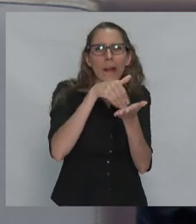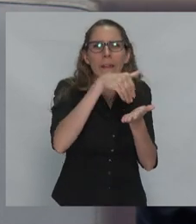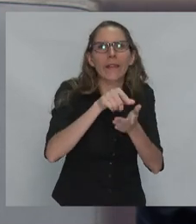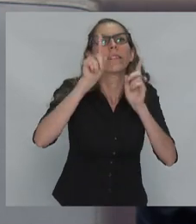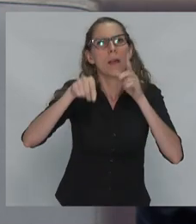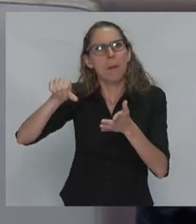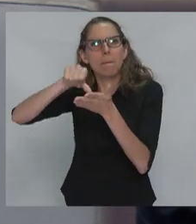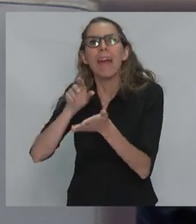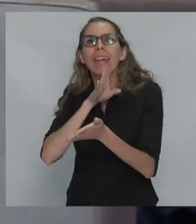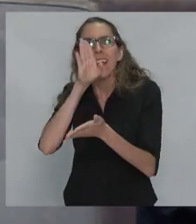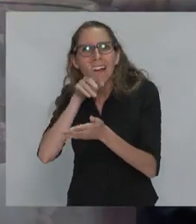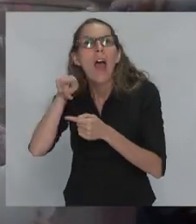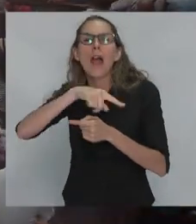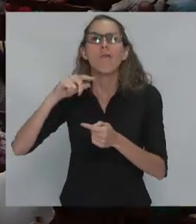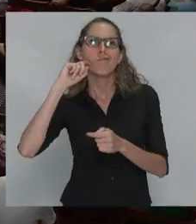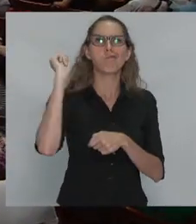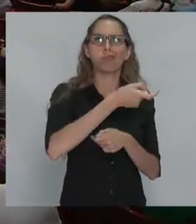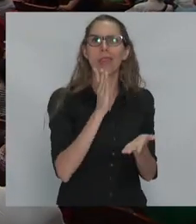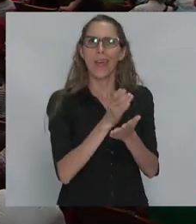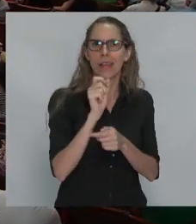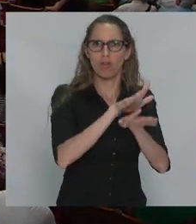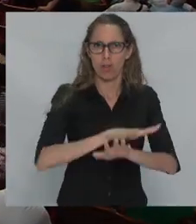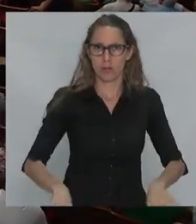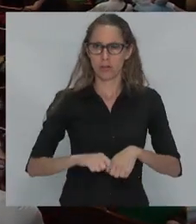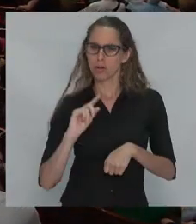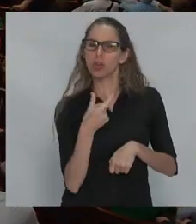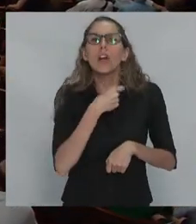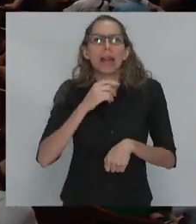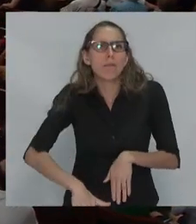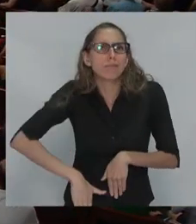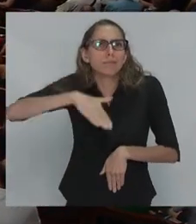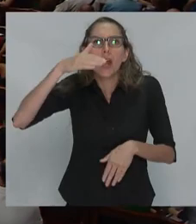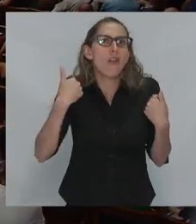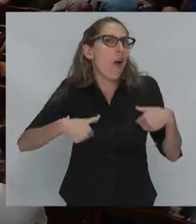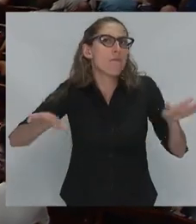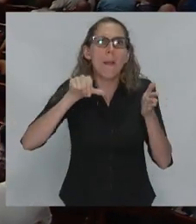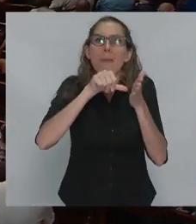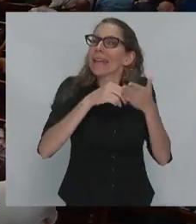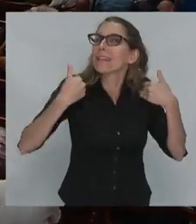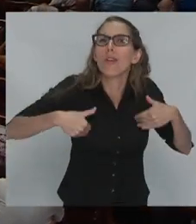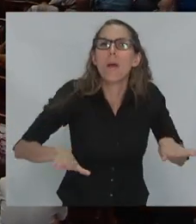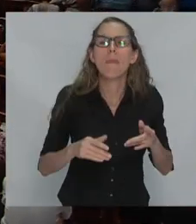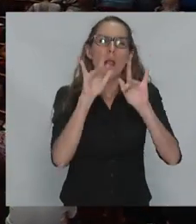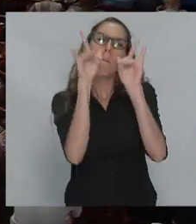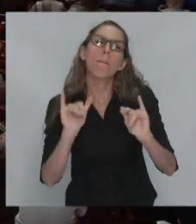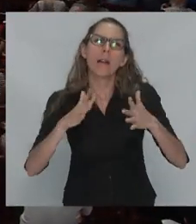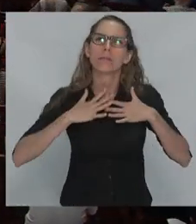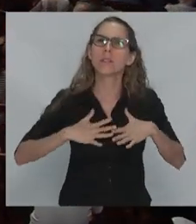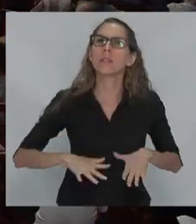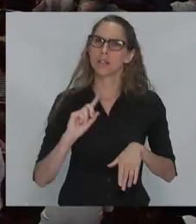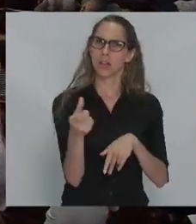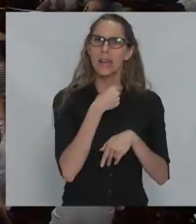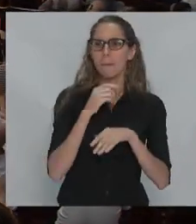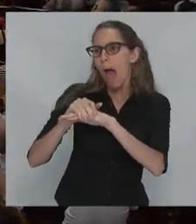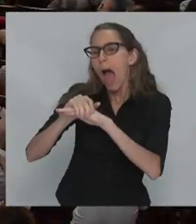violan los derechos del niño. Queremos vivir y crecer en un país normal, en paz y tranquilidad. No queremos perder a